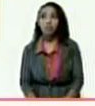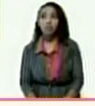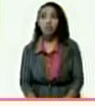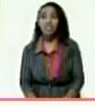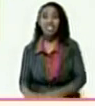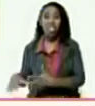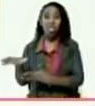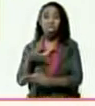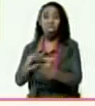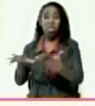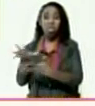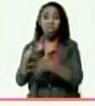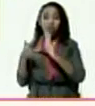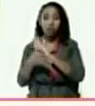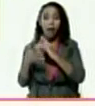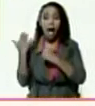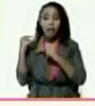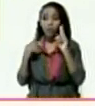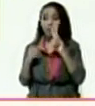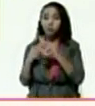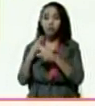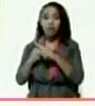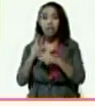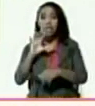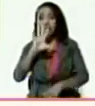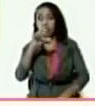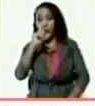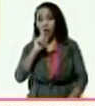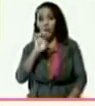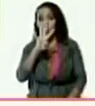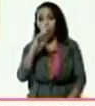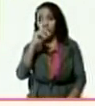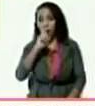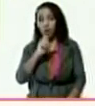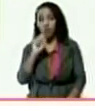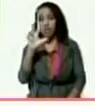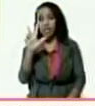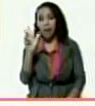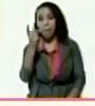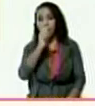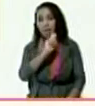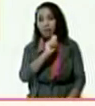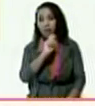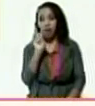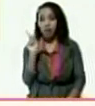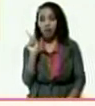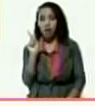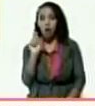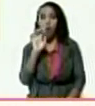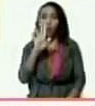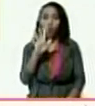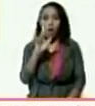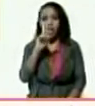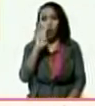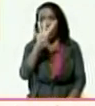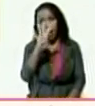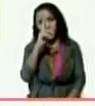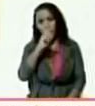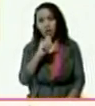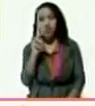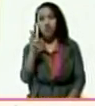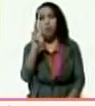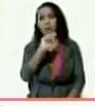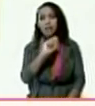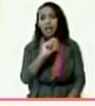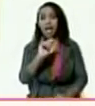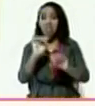de esta tempestad de 5 años, ya hemos pasado 4 años y 3 meses, o 4 años y 2 meses. O sea que en